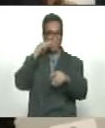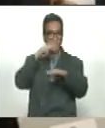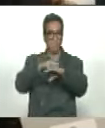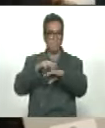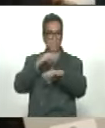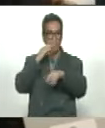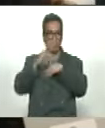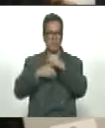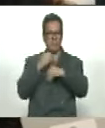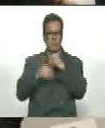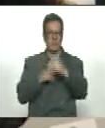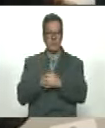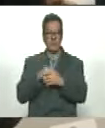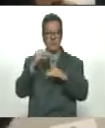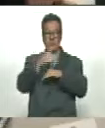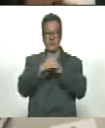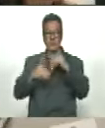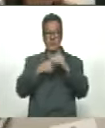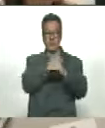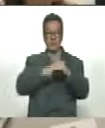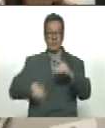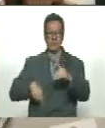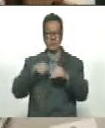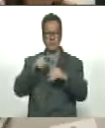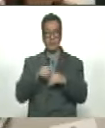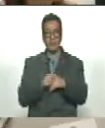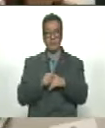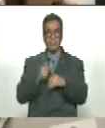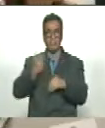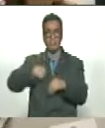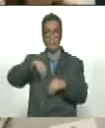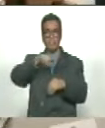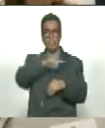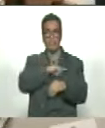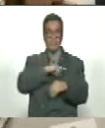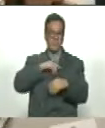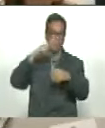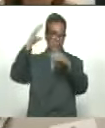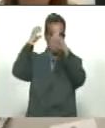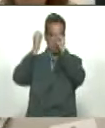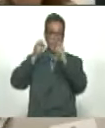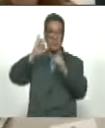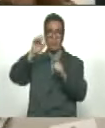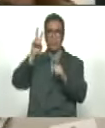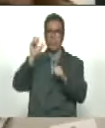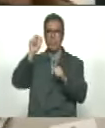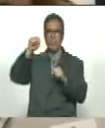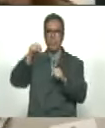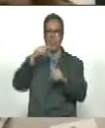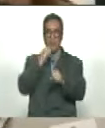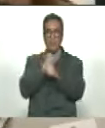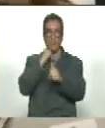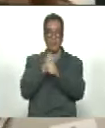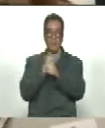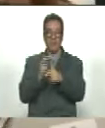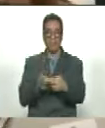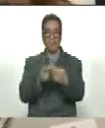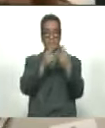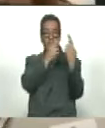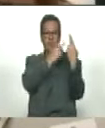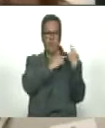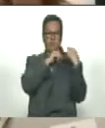le ha encomendado el presidente Maduro y nuestro canciller Iván Gil, en función de